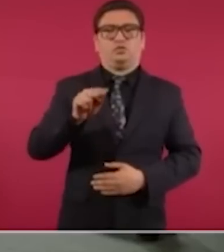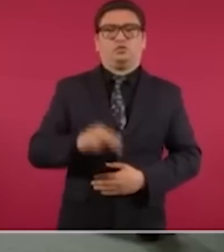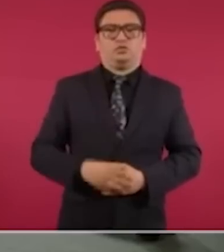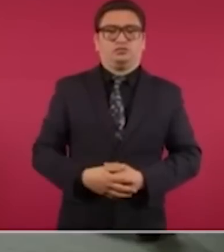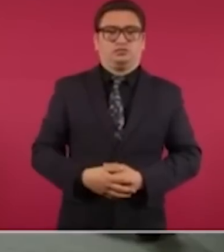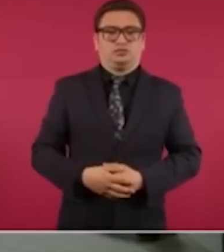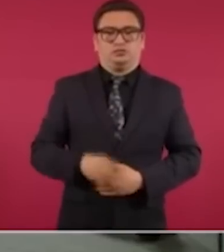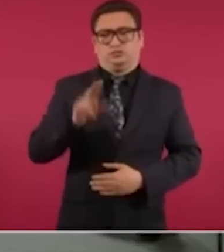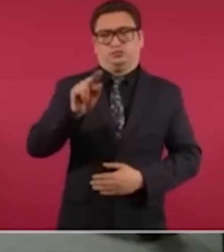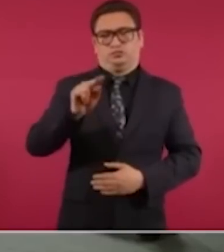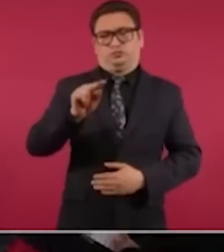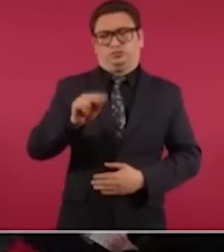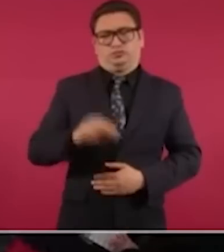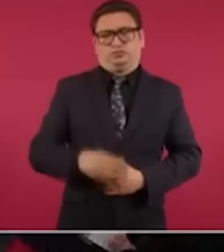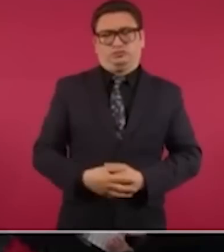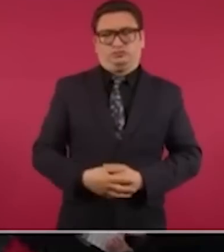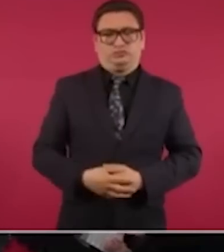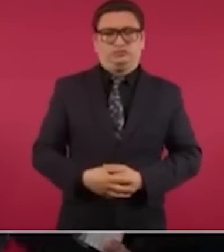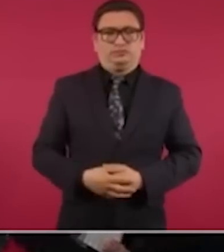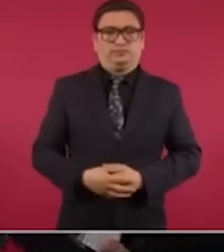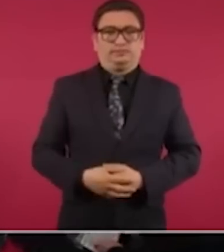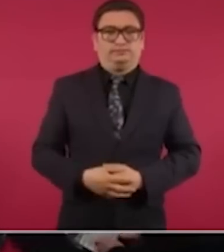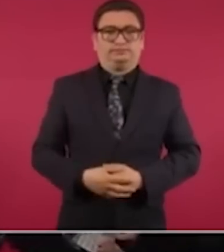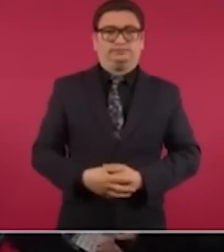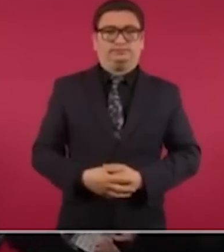no no no no no no no no